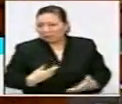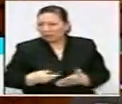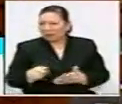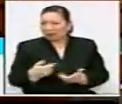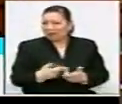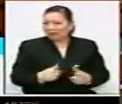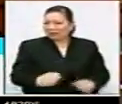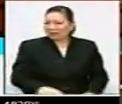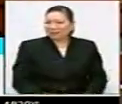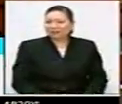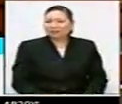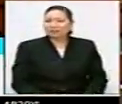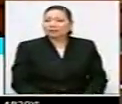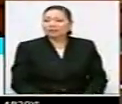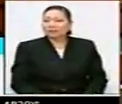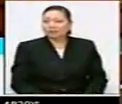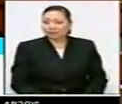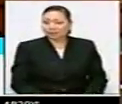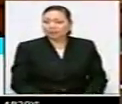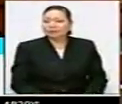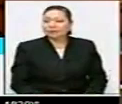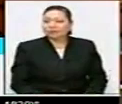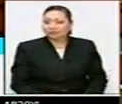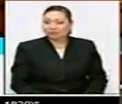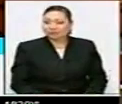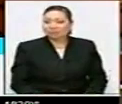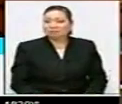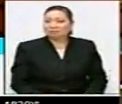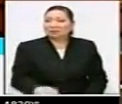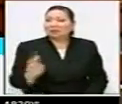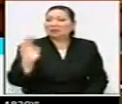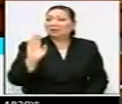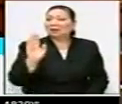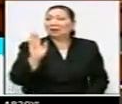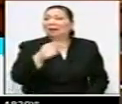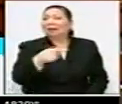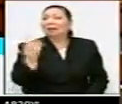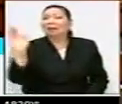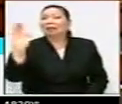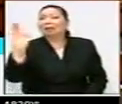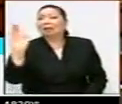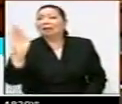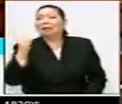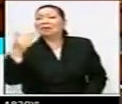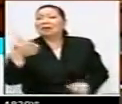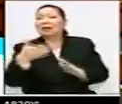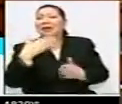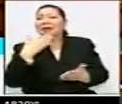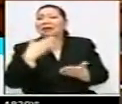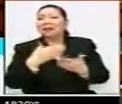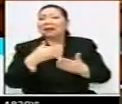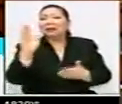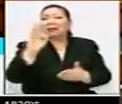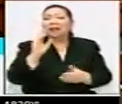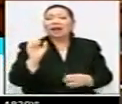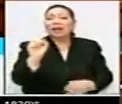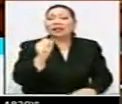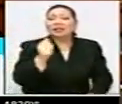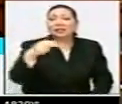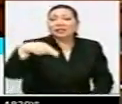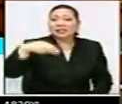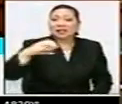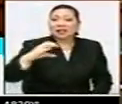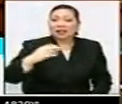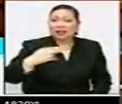sonante, señores, y todavía se despidió, adiós, adiós Sánchez, gracias Sánchez.